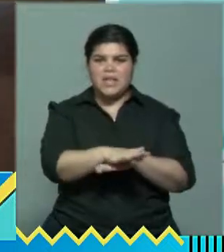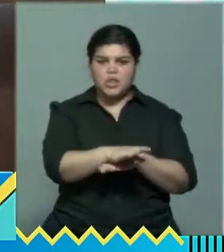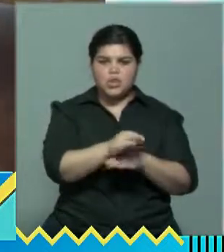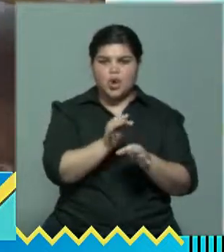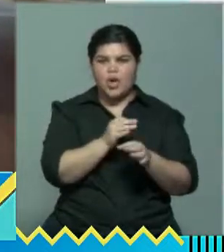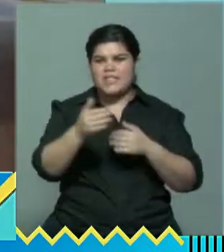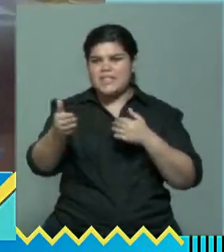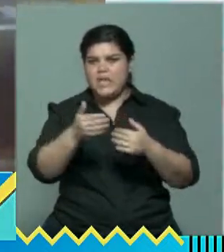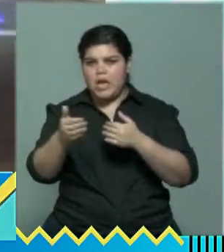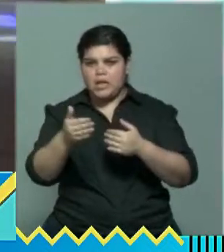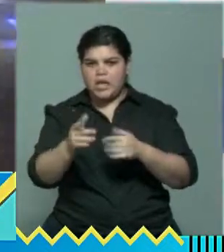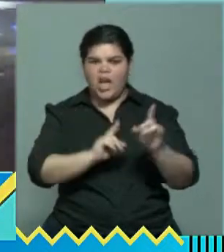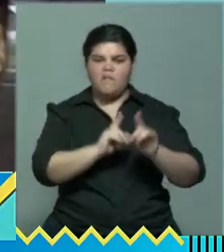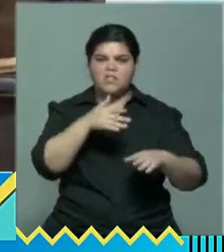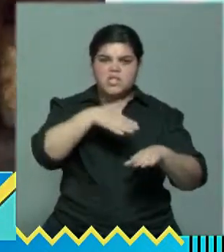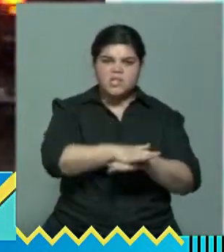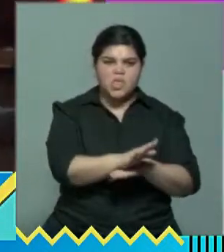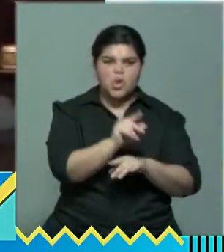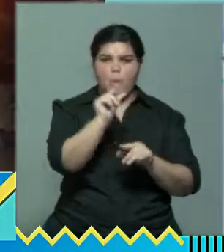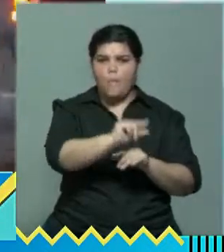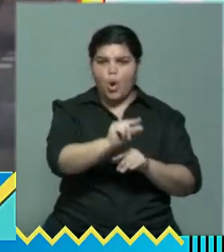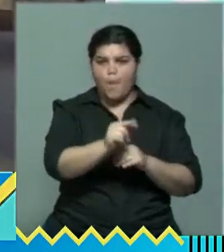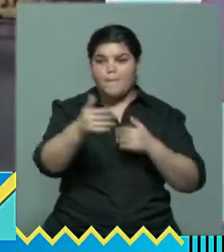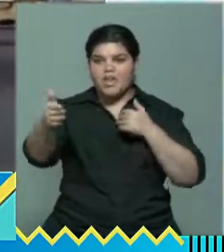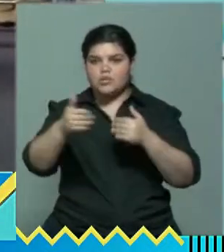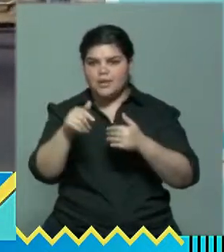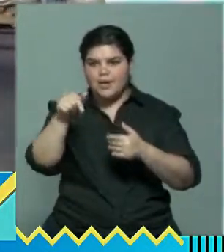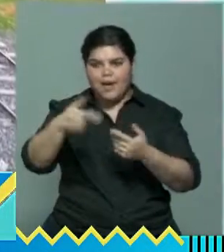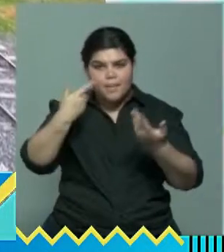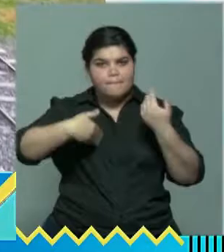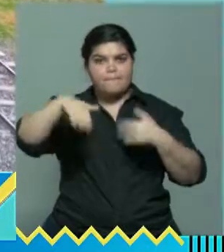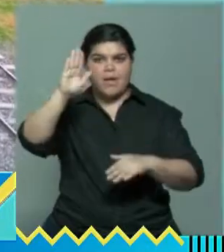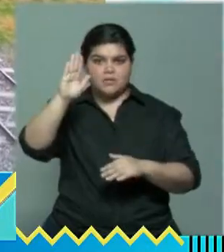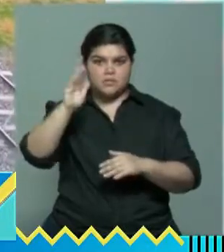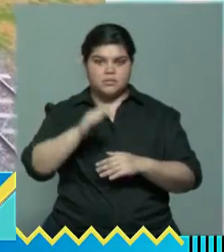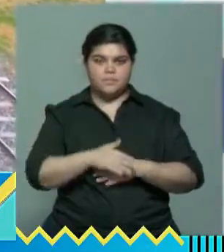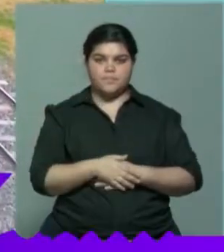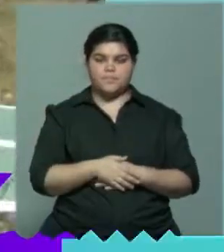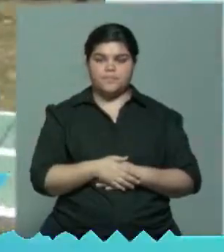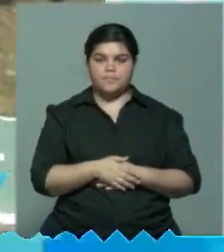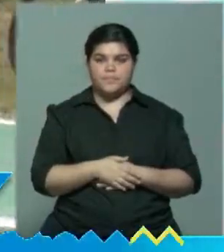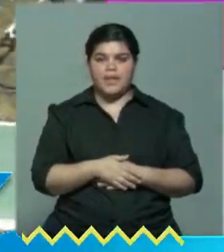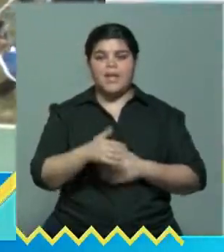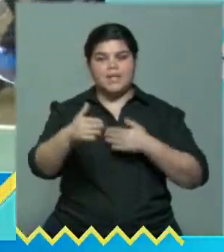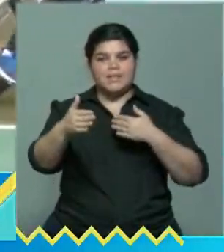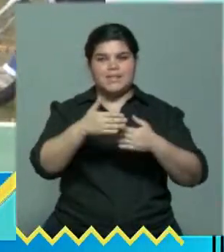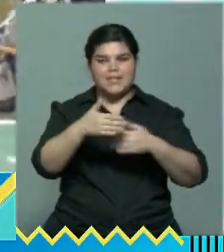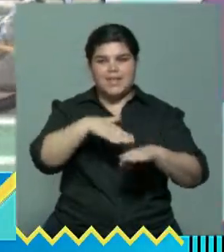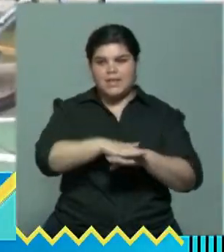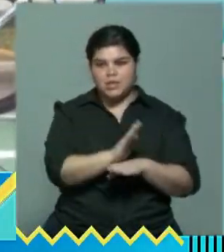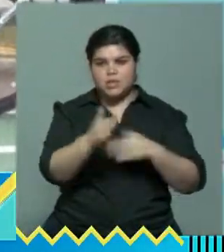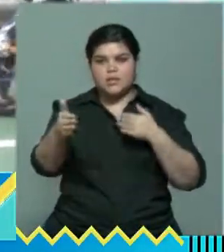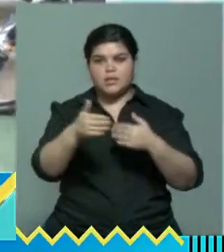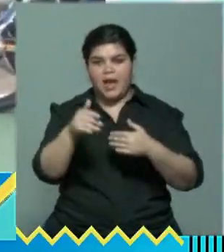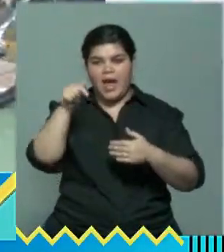urbanas quizás un poco menos, el índice disminuye bastante, pero en las zonas semiurbanas, a lo mejor